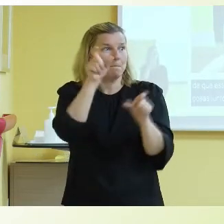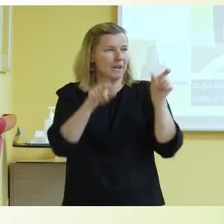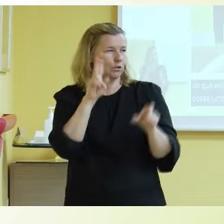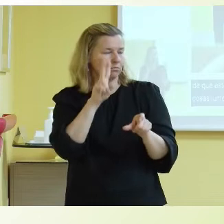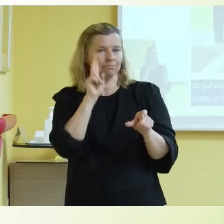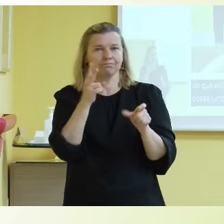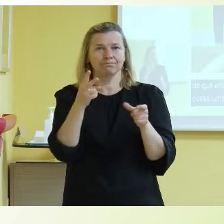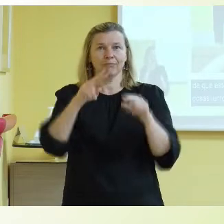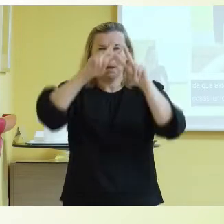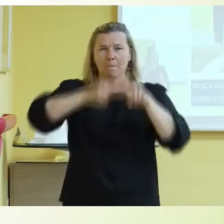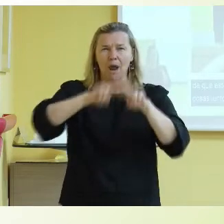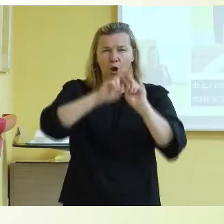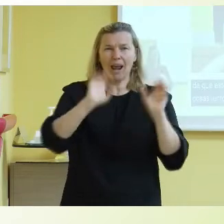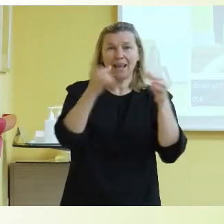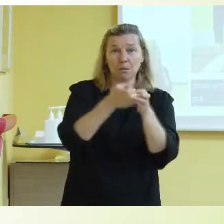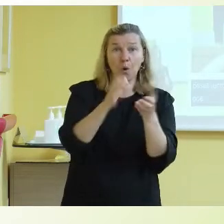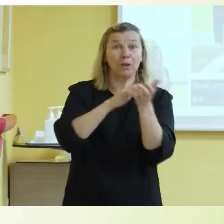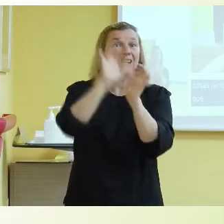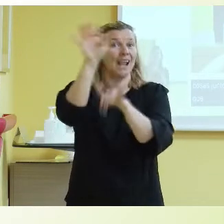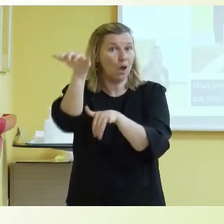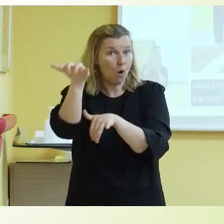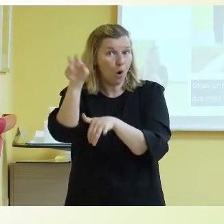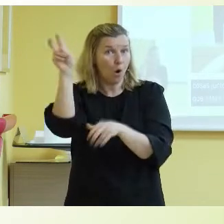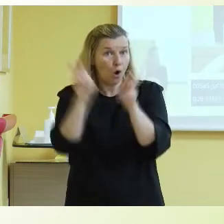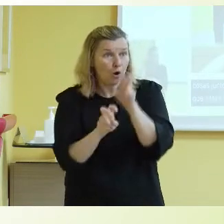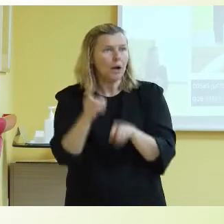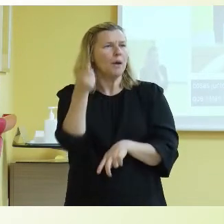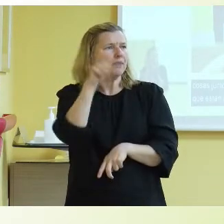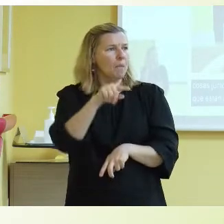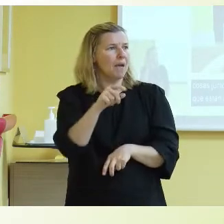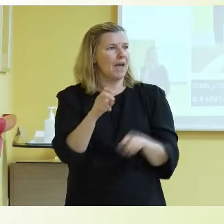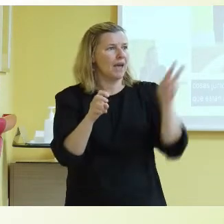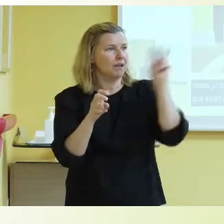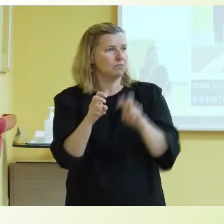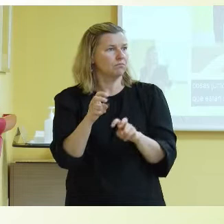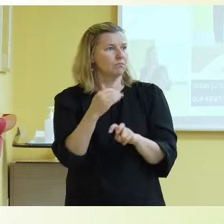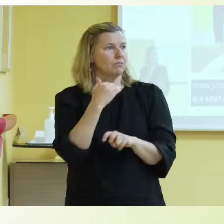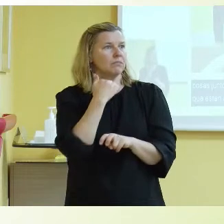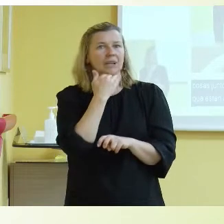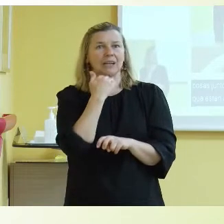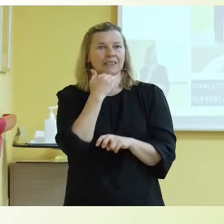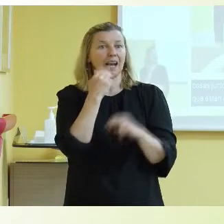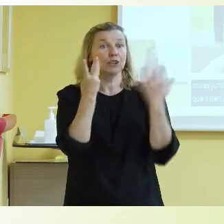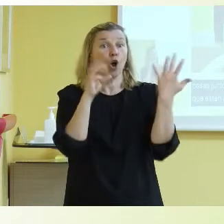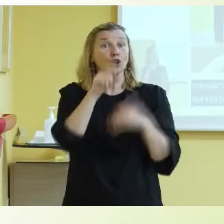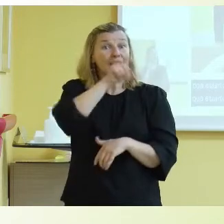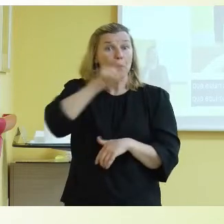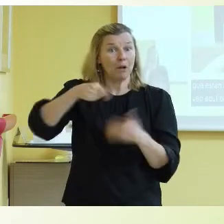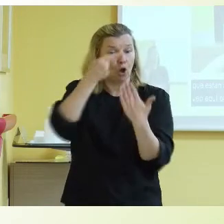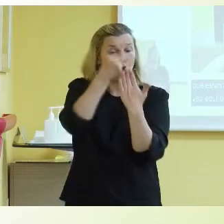valorando y que estáis en la Junta de Castilla y León, pero también veo aquí que hay hasta 80 personas apuntadas, ¿no?